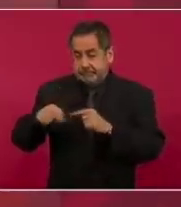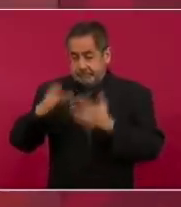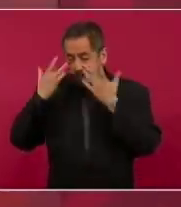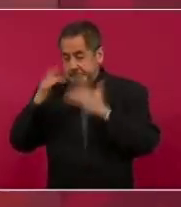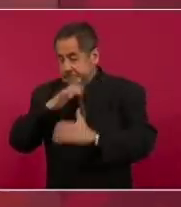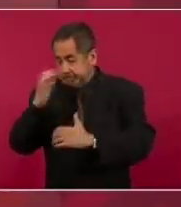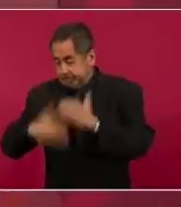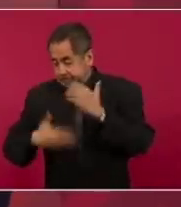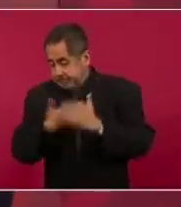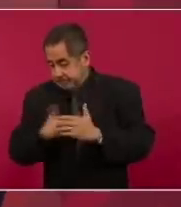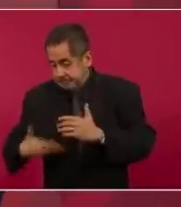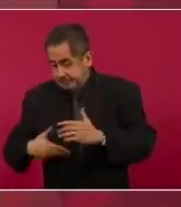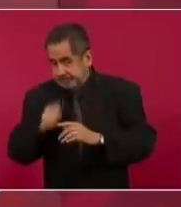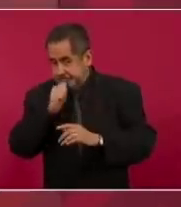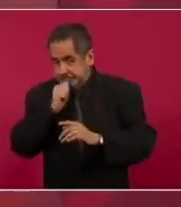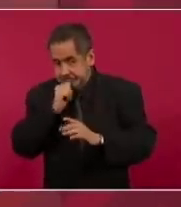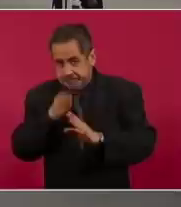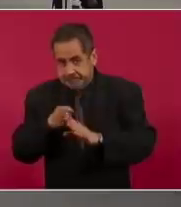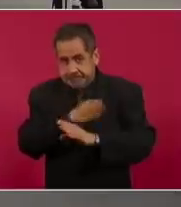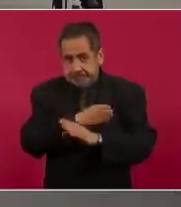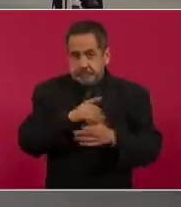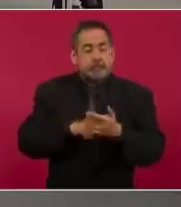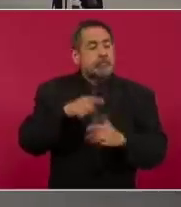la Procuraduría